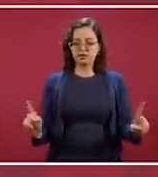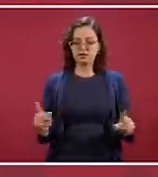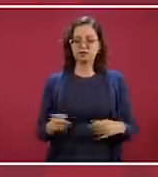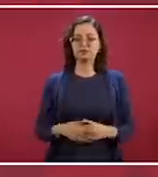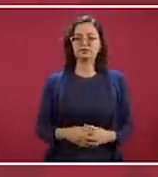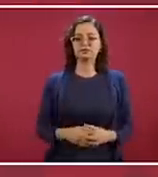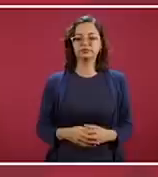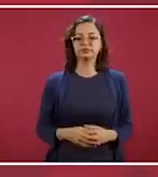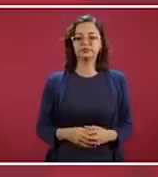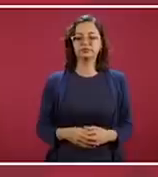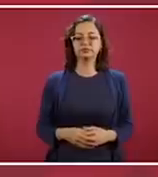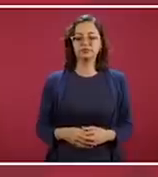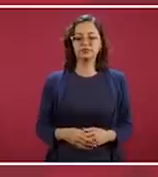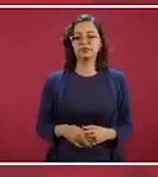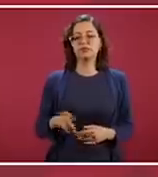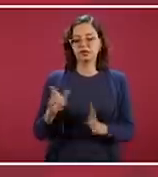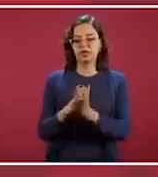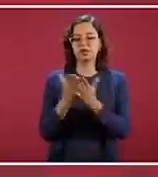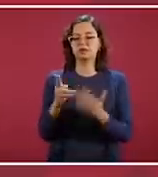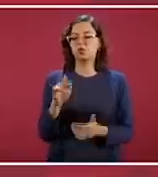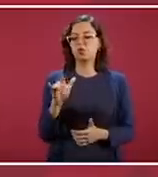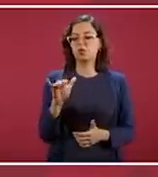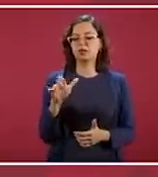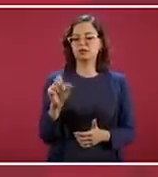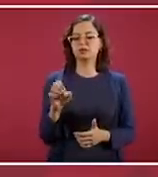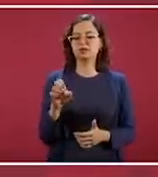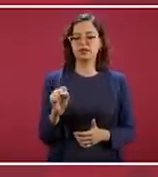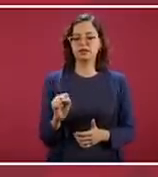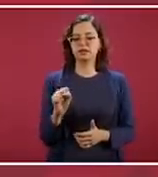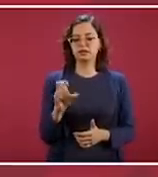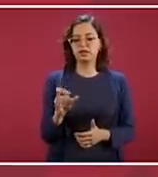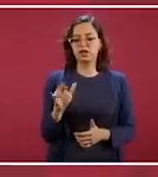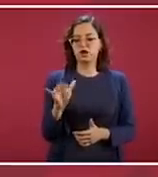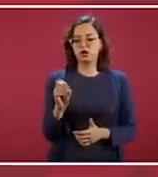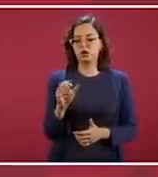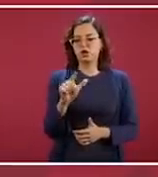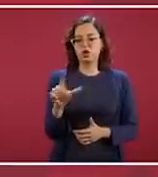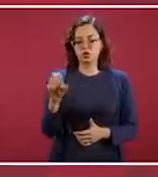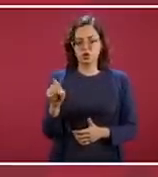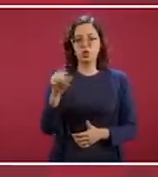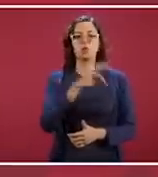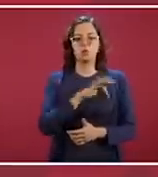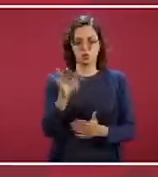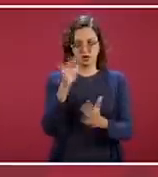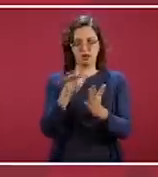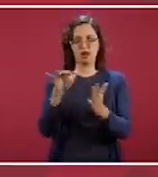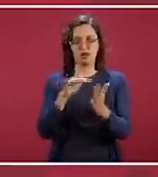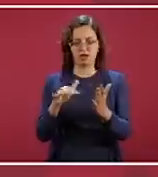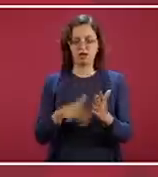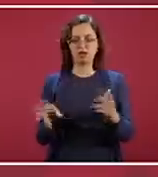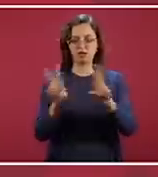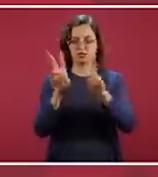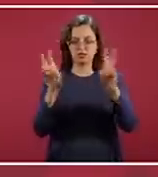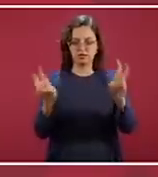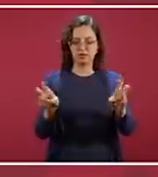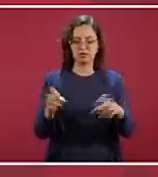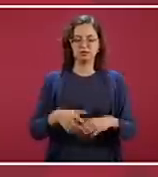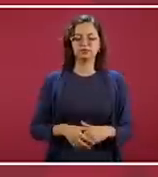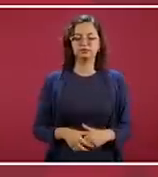en Ulises Criollo, lo pueden encontrar este